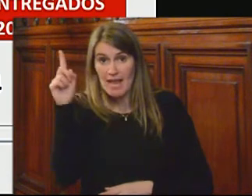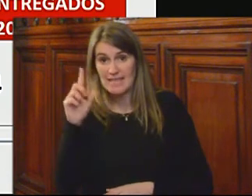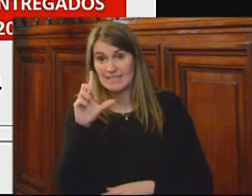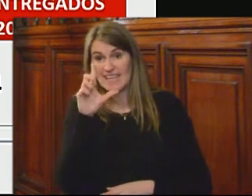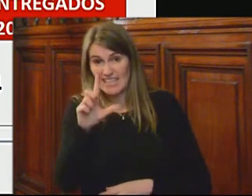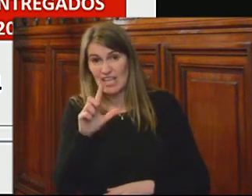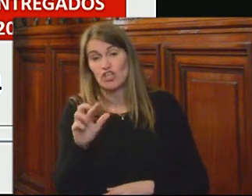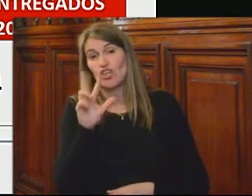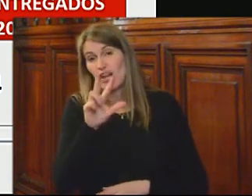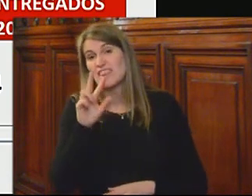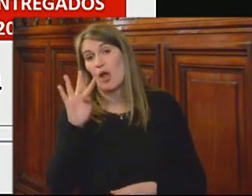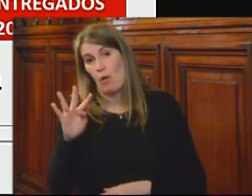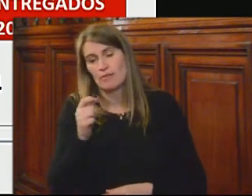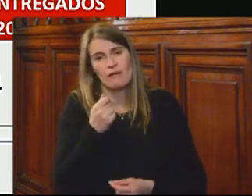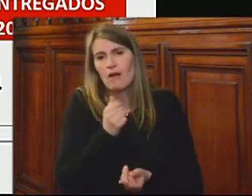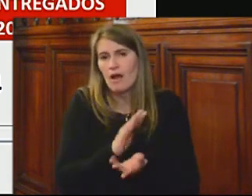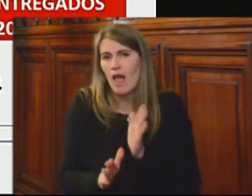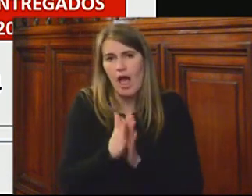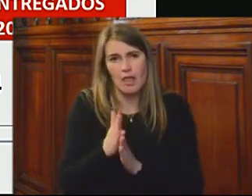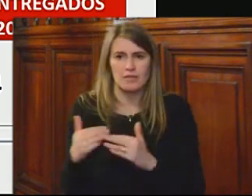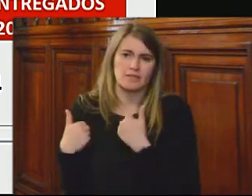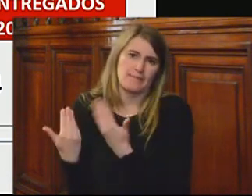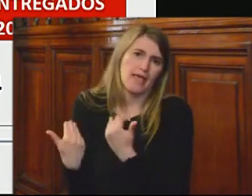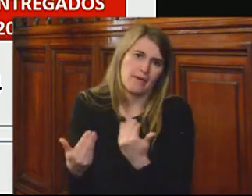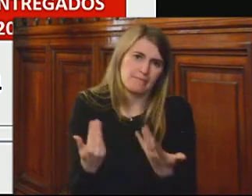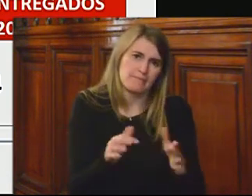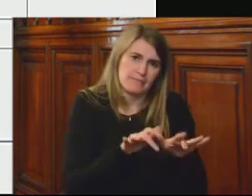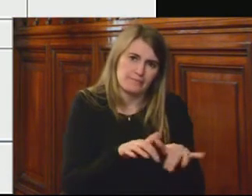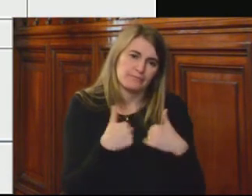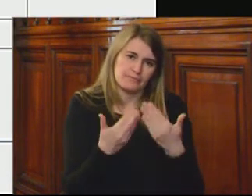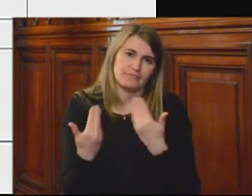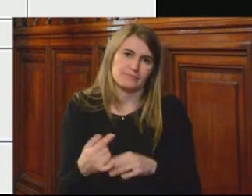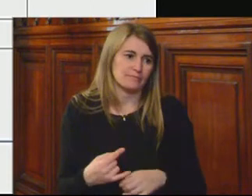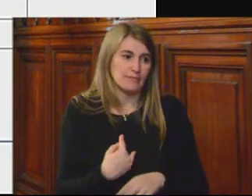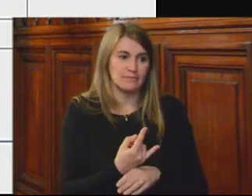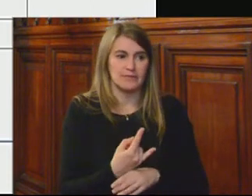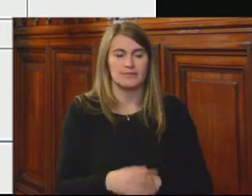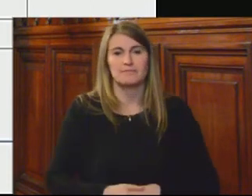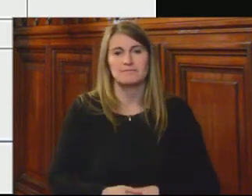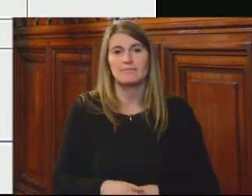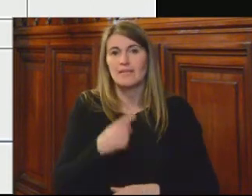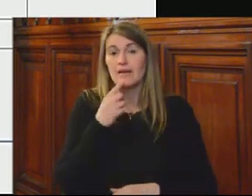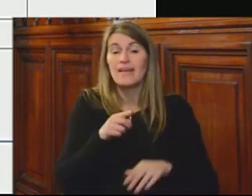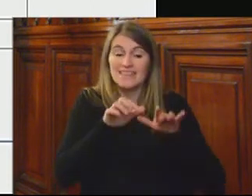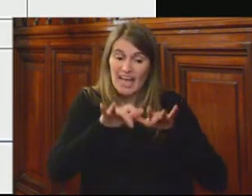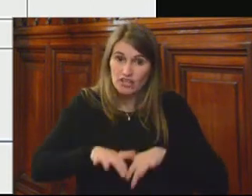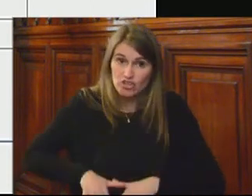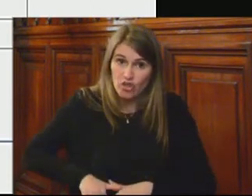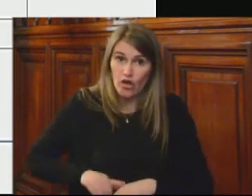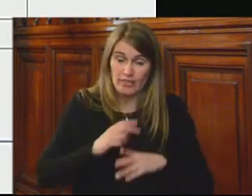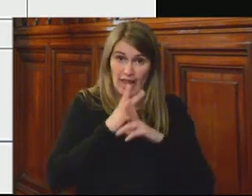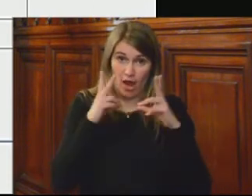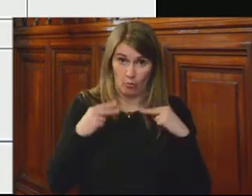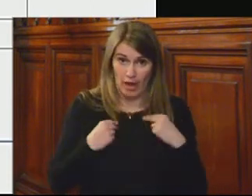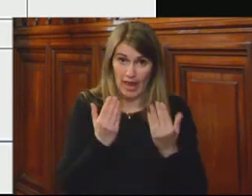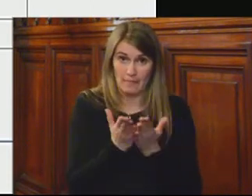157.734 gratuitas a los niños, niñas y jóvenes de nuestro país. Adelante. Los textos escolares con que estudian nuestros